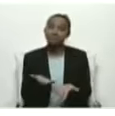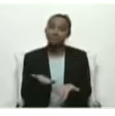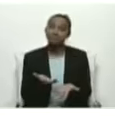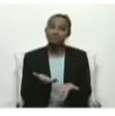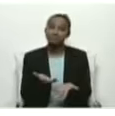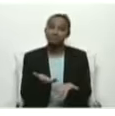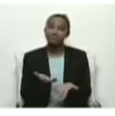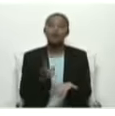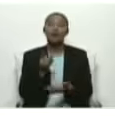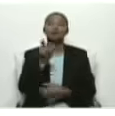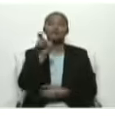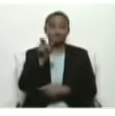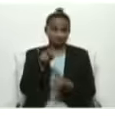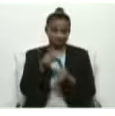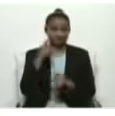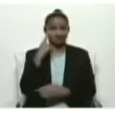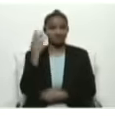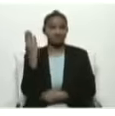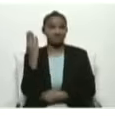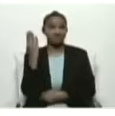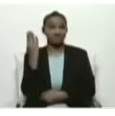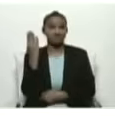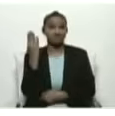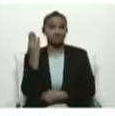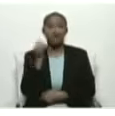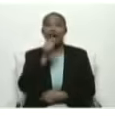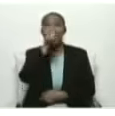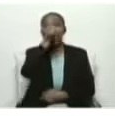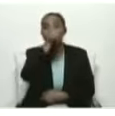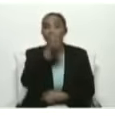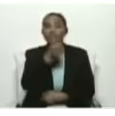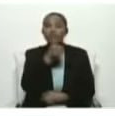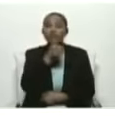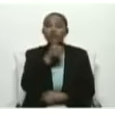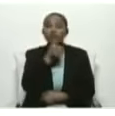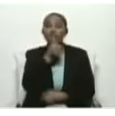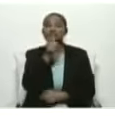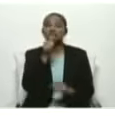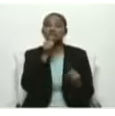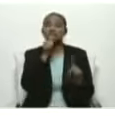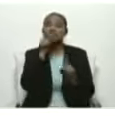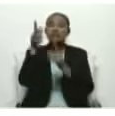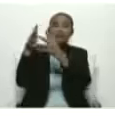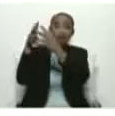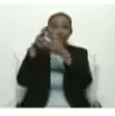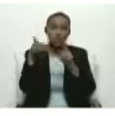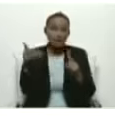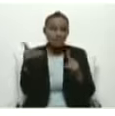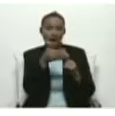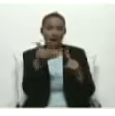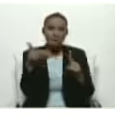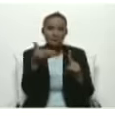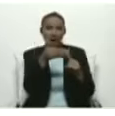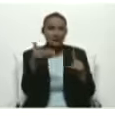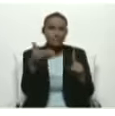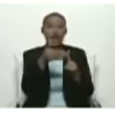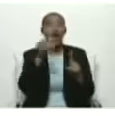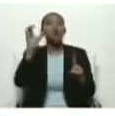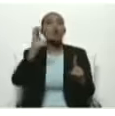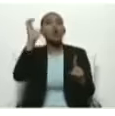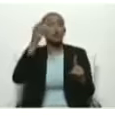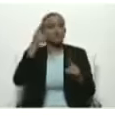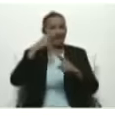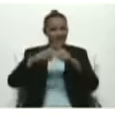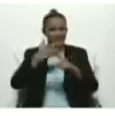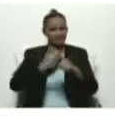Este que medio aguantó la presión del imperio norteamericano y la presión de Juan Manuel Santos, la aguantó hasta el mediodía del día de las